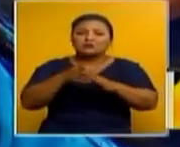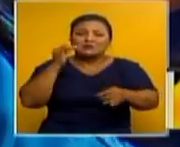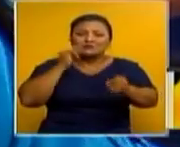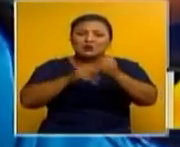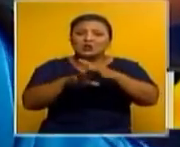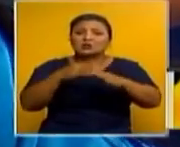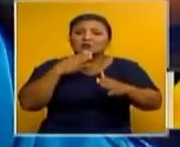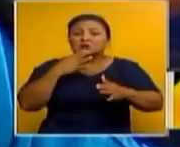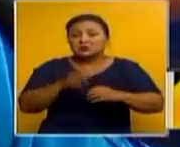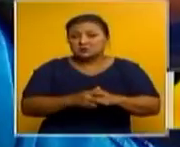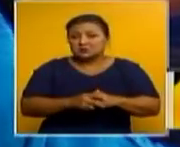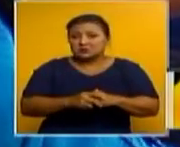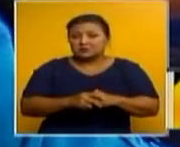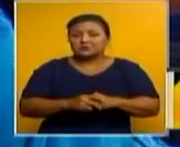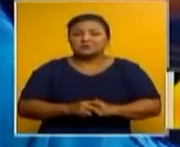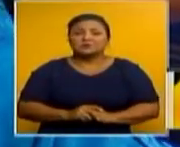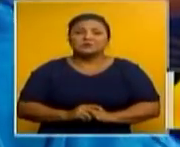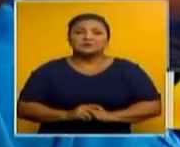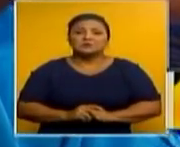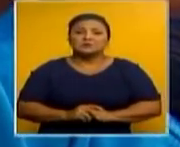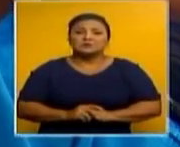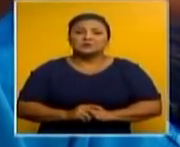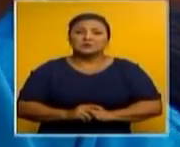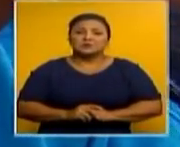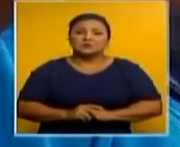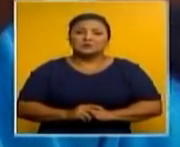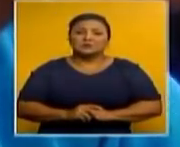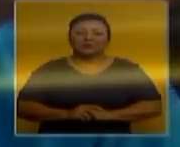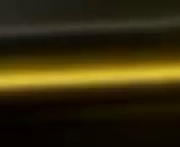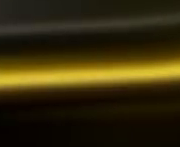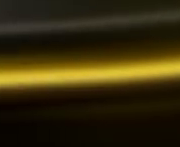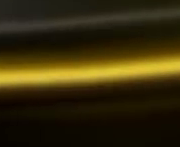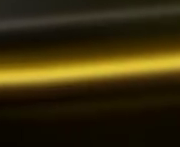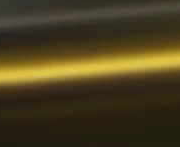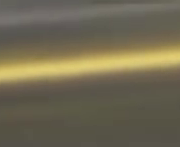sexual. Estefany Camacho, Noticiero 1.